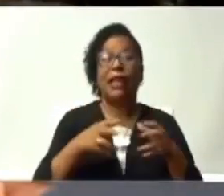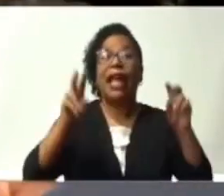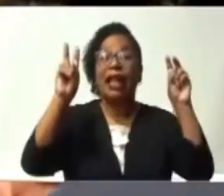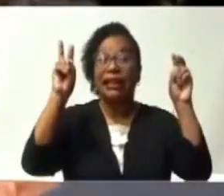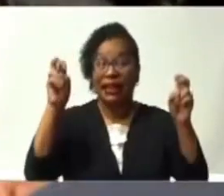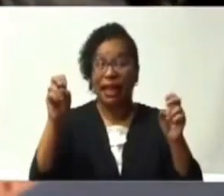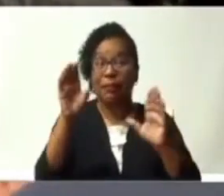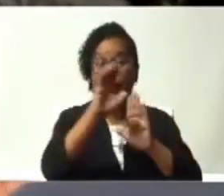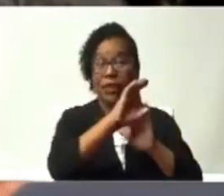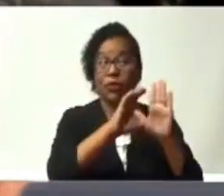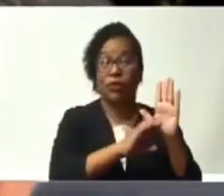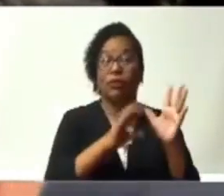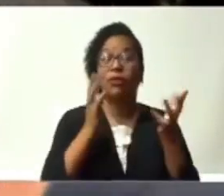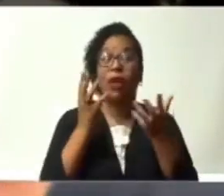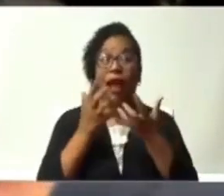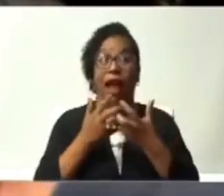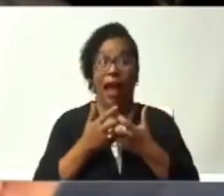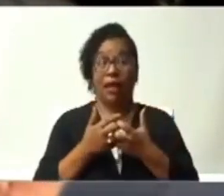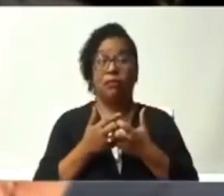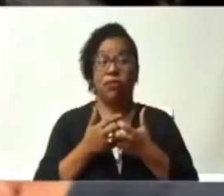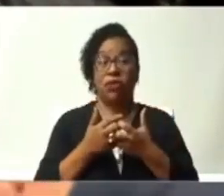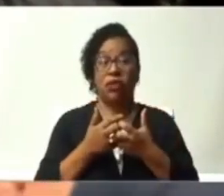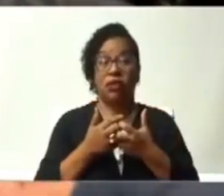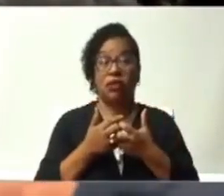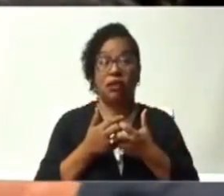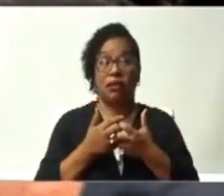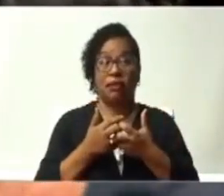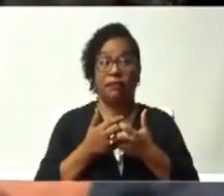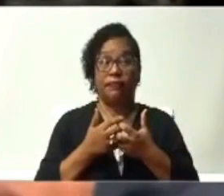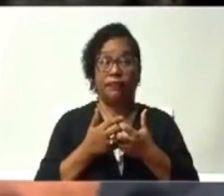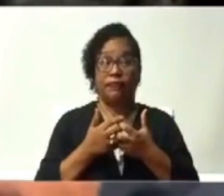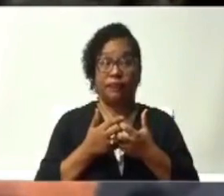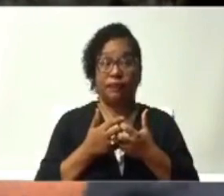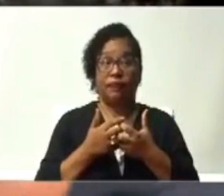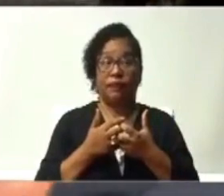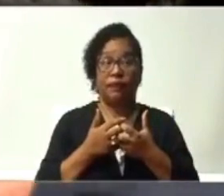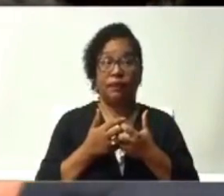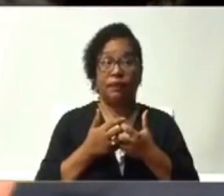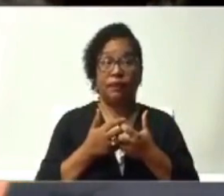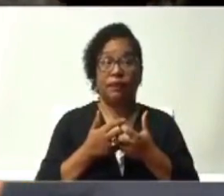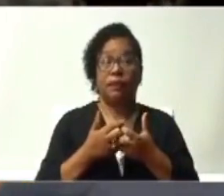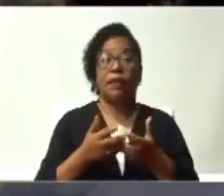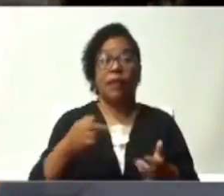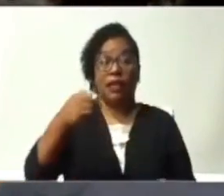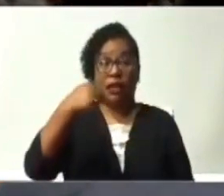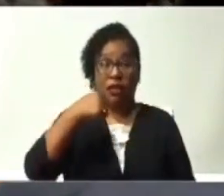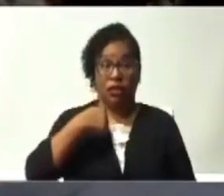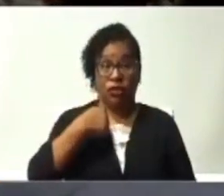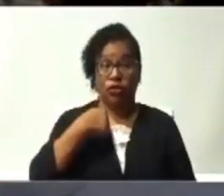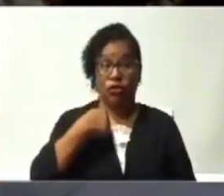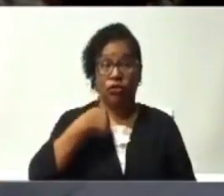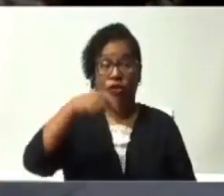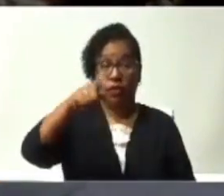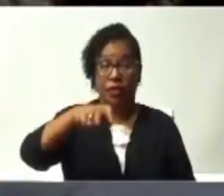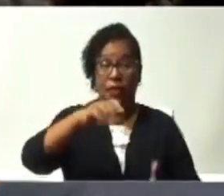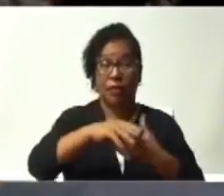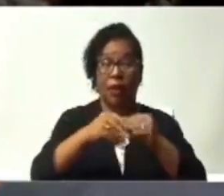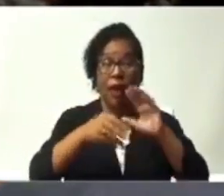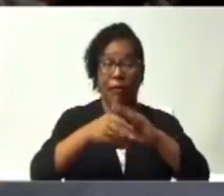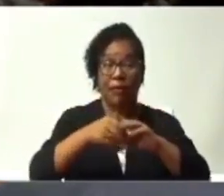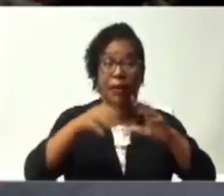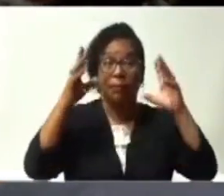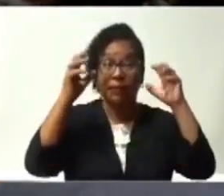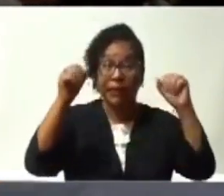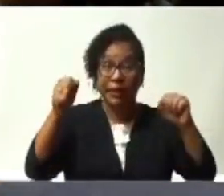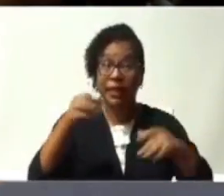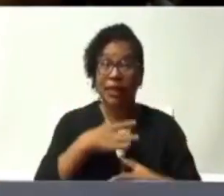la Constitución no me dice a mí que yo puedo hablar de lo que a la presidencia le interesa. Y él, en este caso, hay que llamar